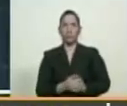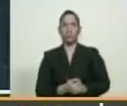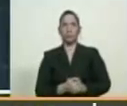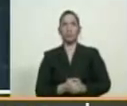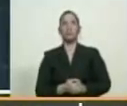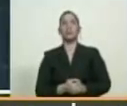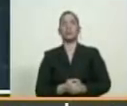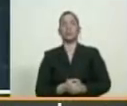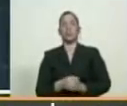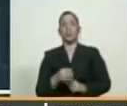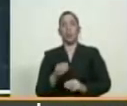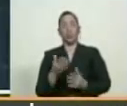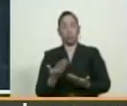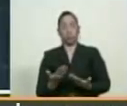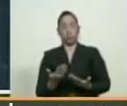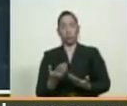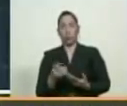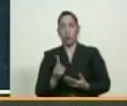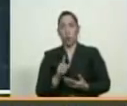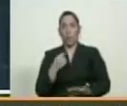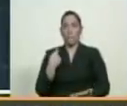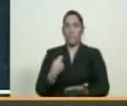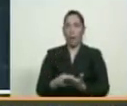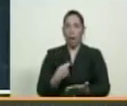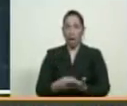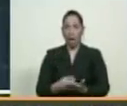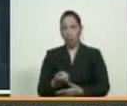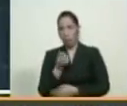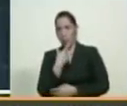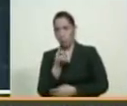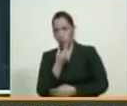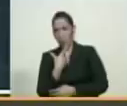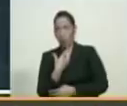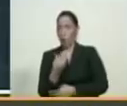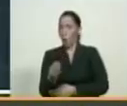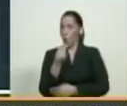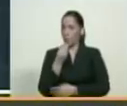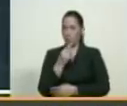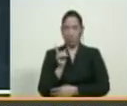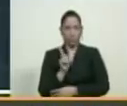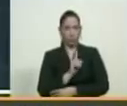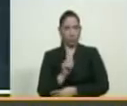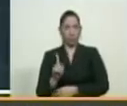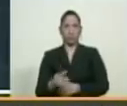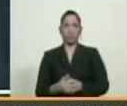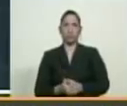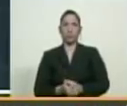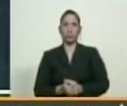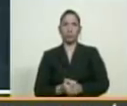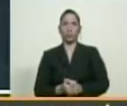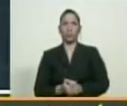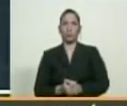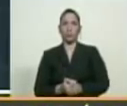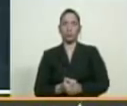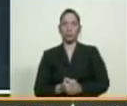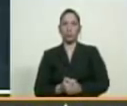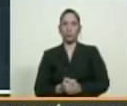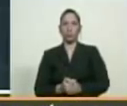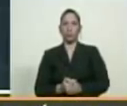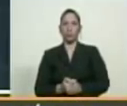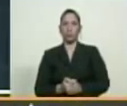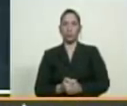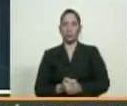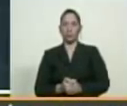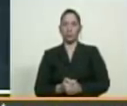la excepción, a diferencia de otros países, sobre todo otros países vecinos, donde le pechan impuestos a los pobres y